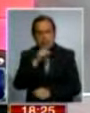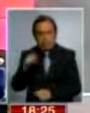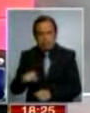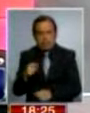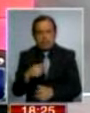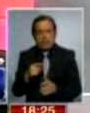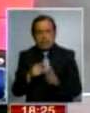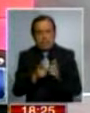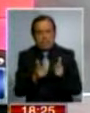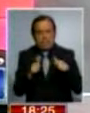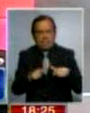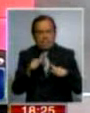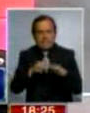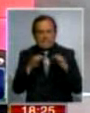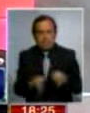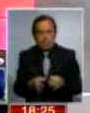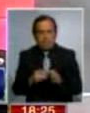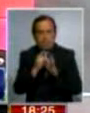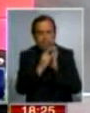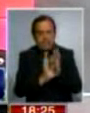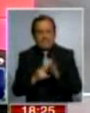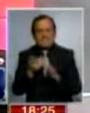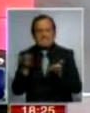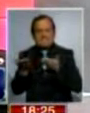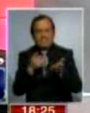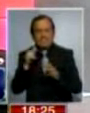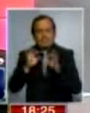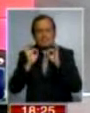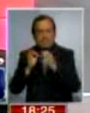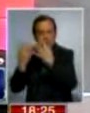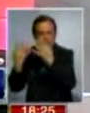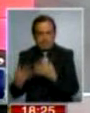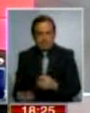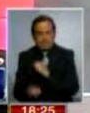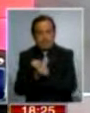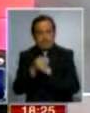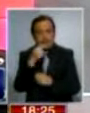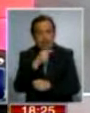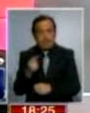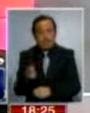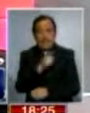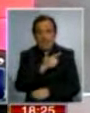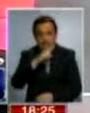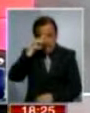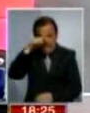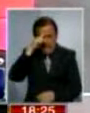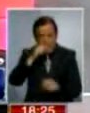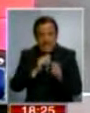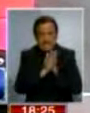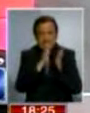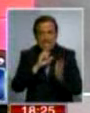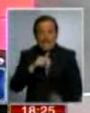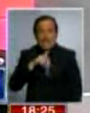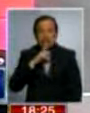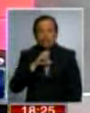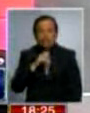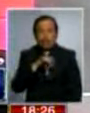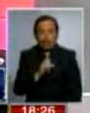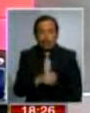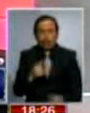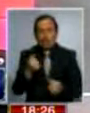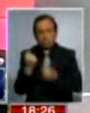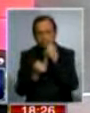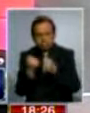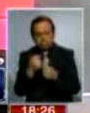del Departamento de Seguridad, que es la Unidad de Servicios Especiales Penitenciarios, hasta San Antonio, para justamente acompañar con vehículos para el transporte y con